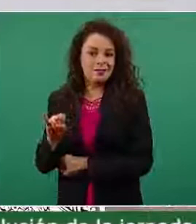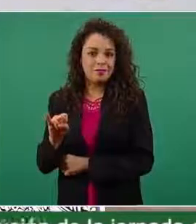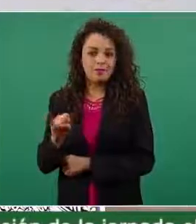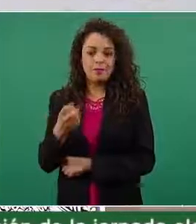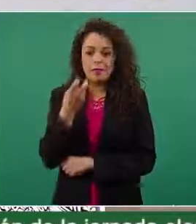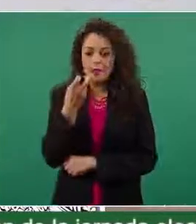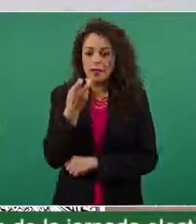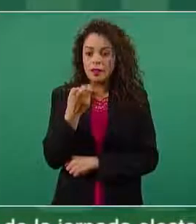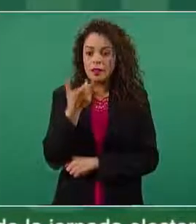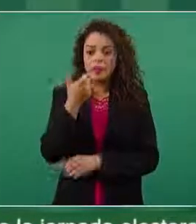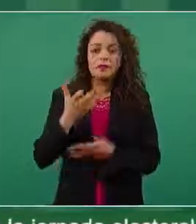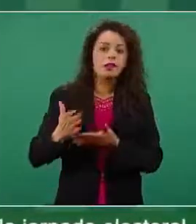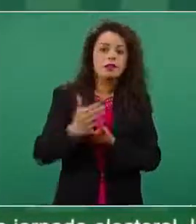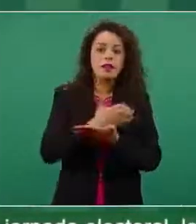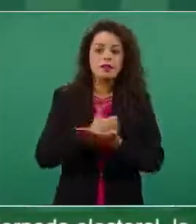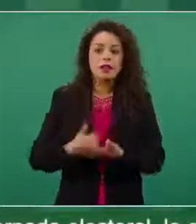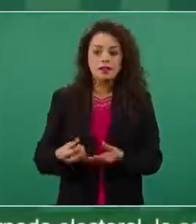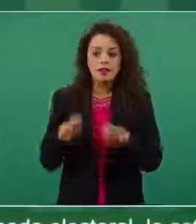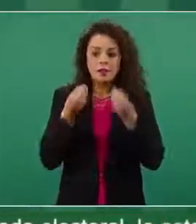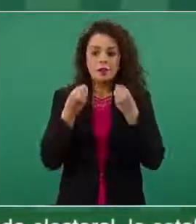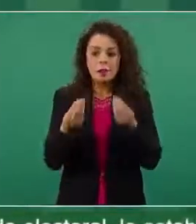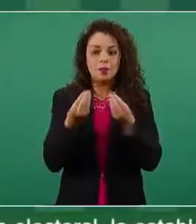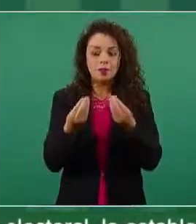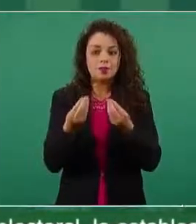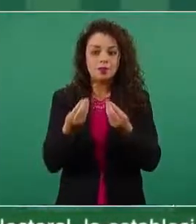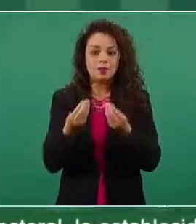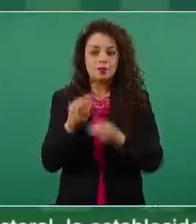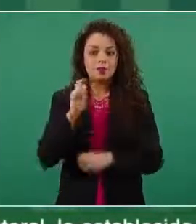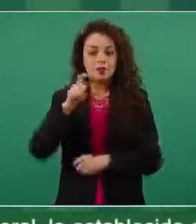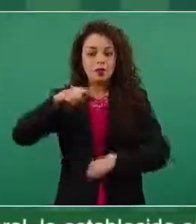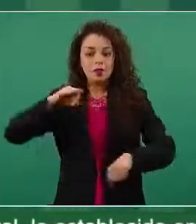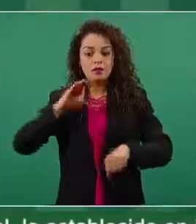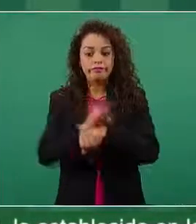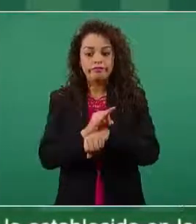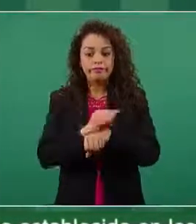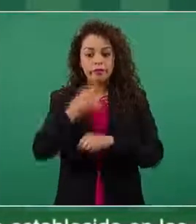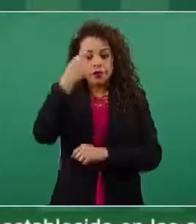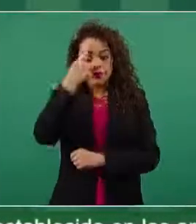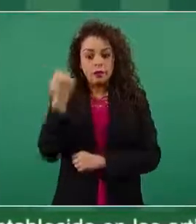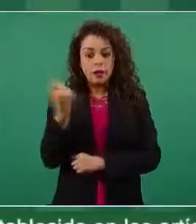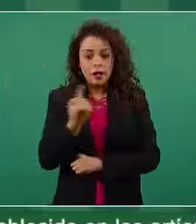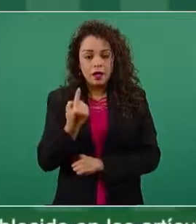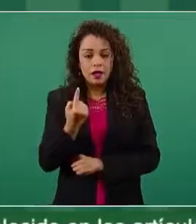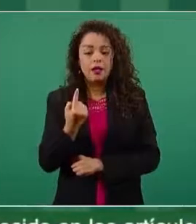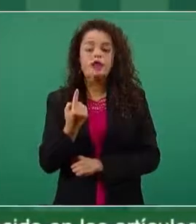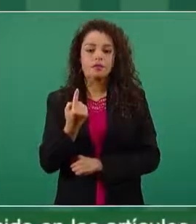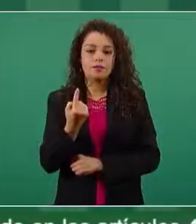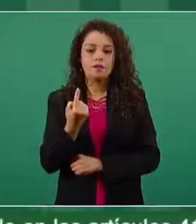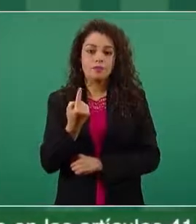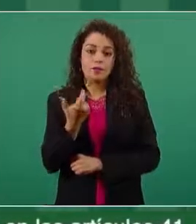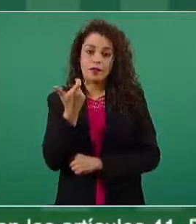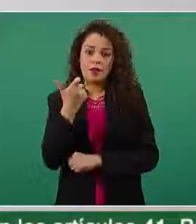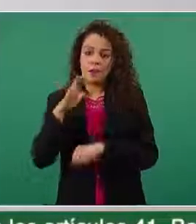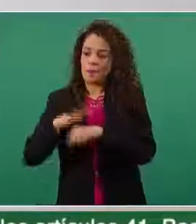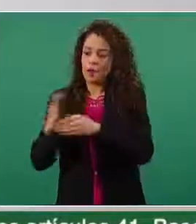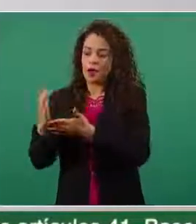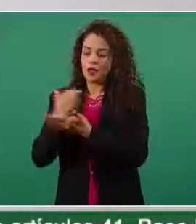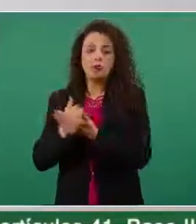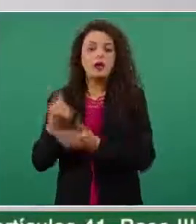muchísimo, fueron los que se ampararon para poder ganar más que lo que gana el presidente.